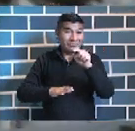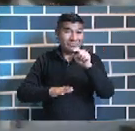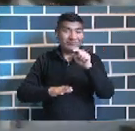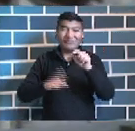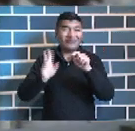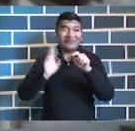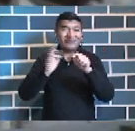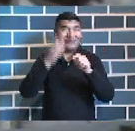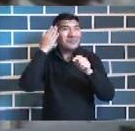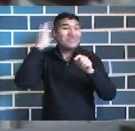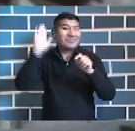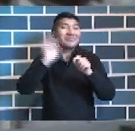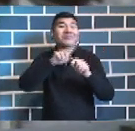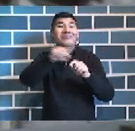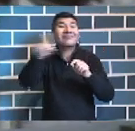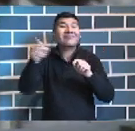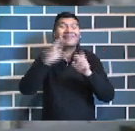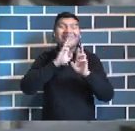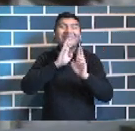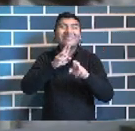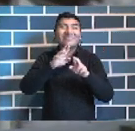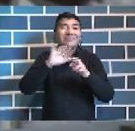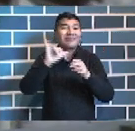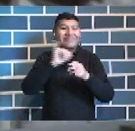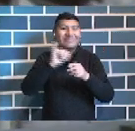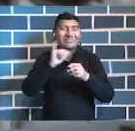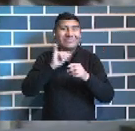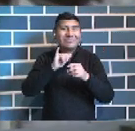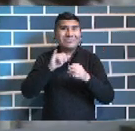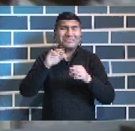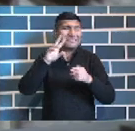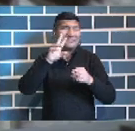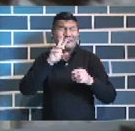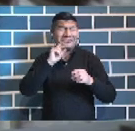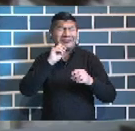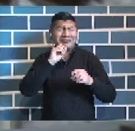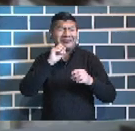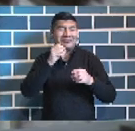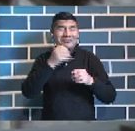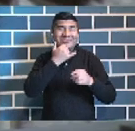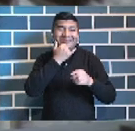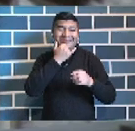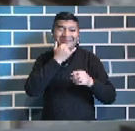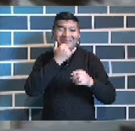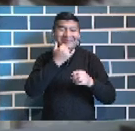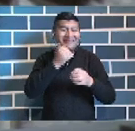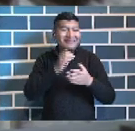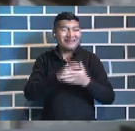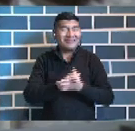No sé, ustedes están respondiendo como el chavo del ocho. No, dice.